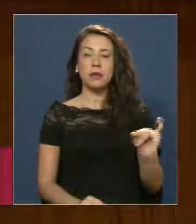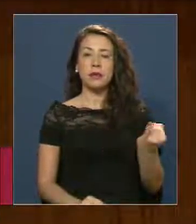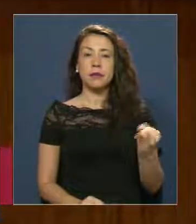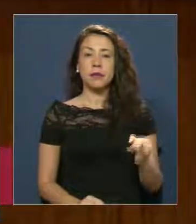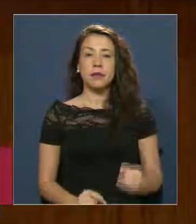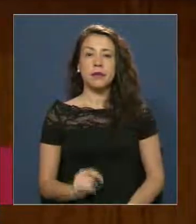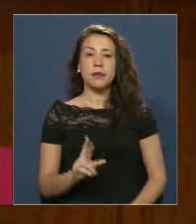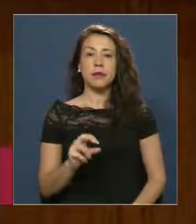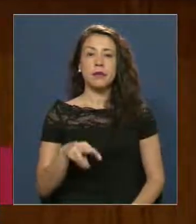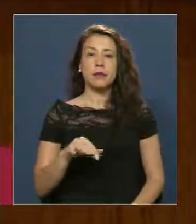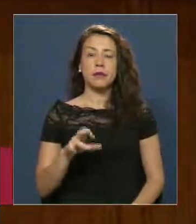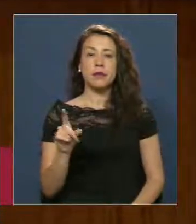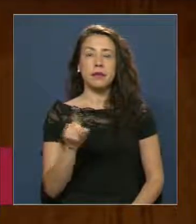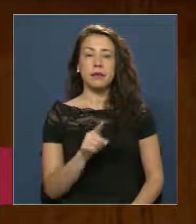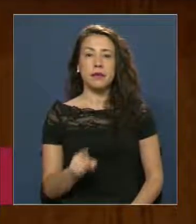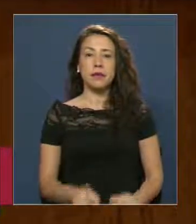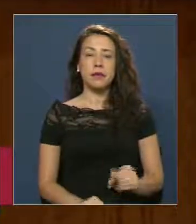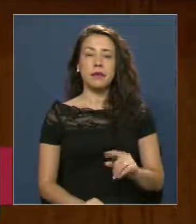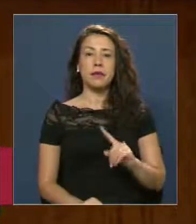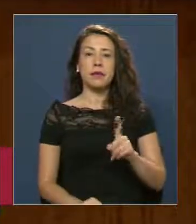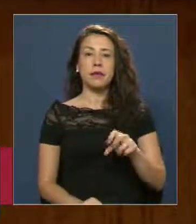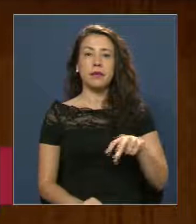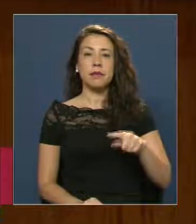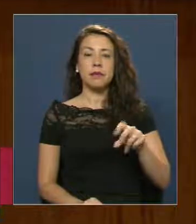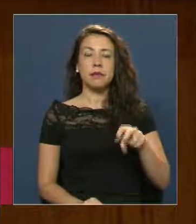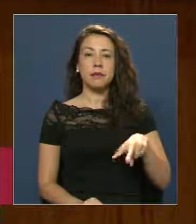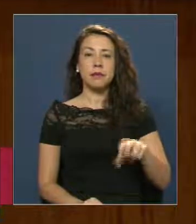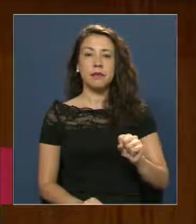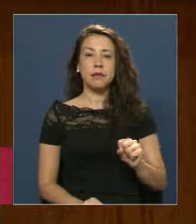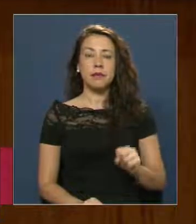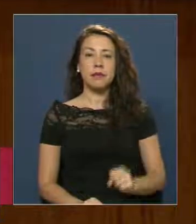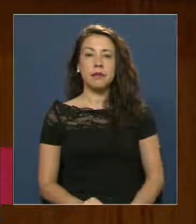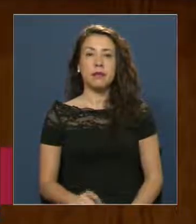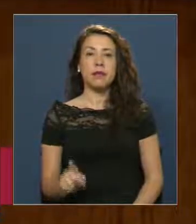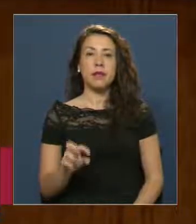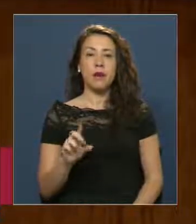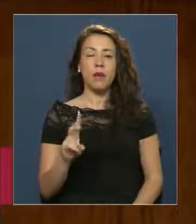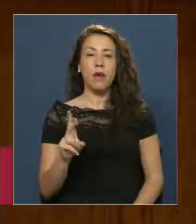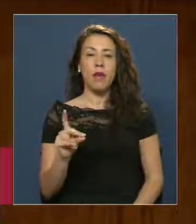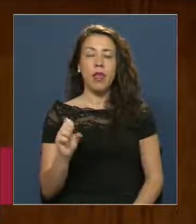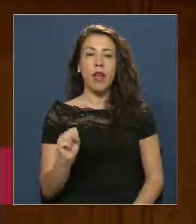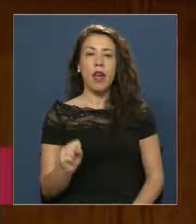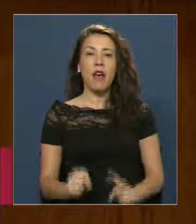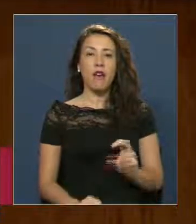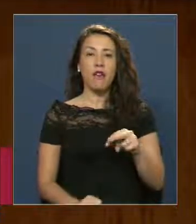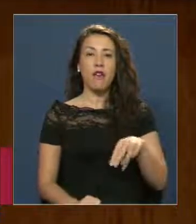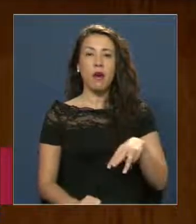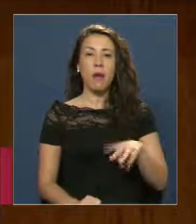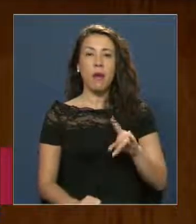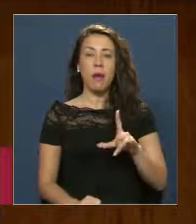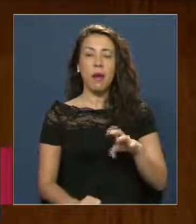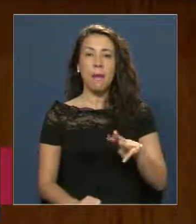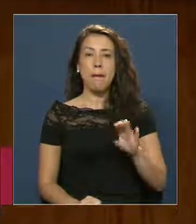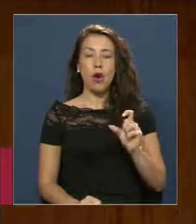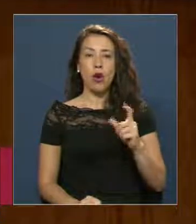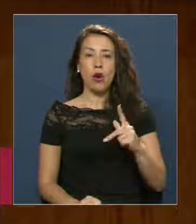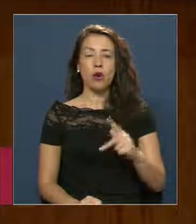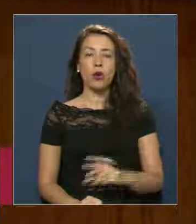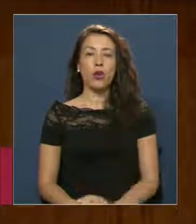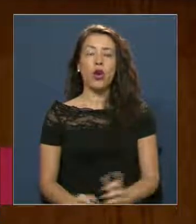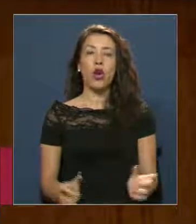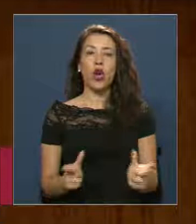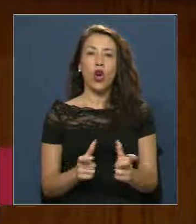Pérez, Guillermo Ramírez, Alejandro Santana, Alexis Sepúlveda y Gastón von Mühlenbrock. La